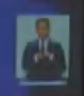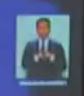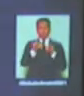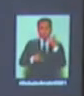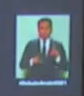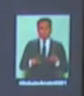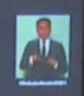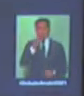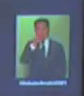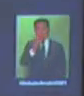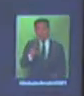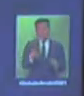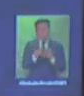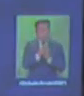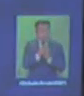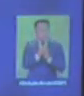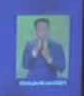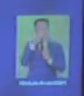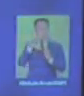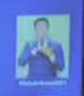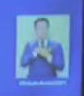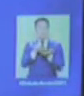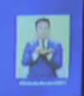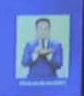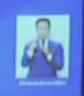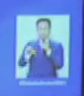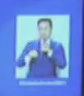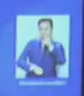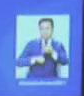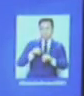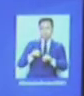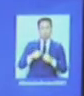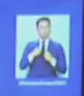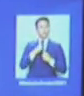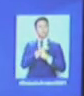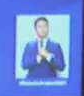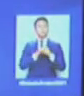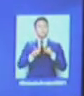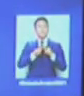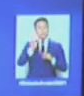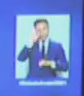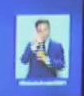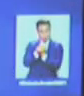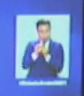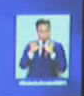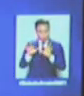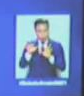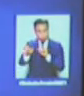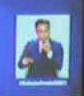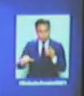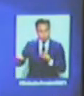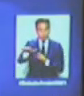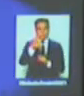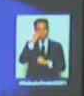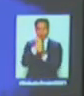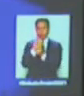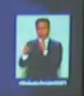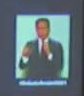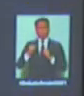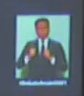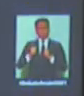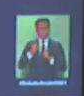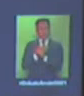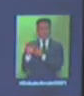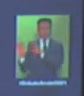Para usted, ¿quién ganó el último debate presidencial? Gabriel Boric, José Antonio Kast, Yasna